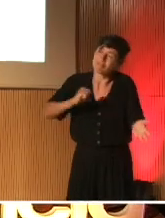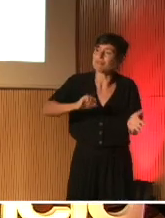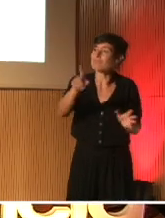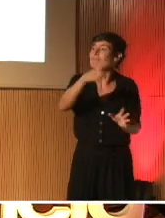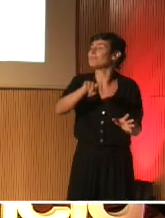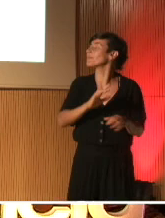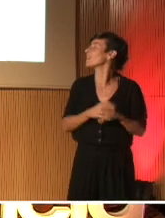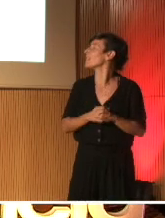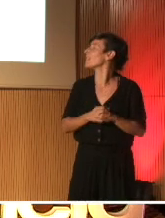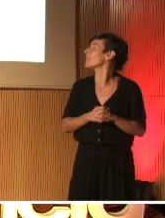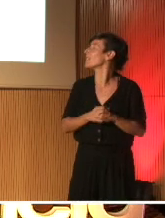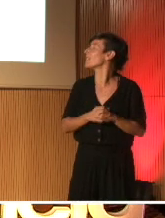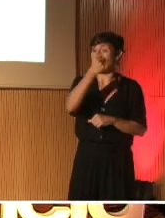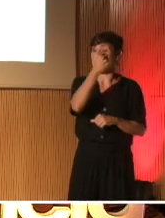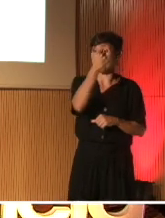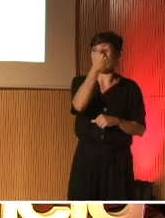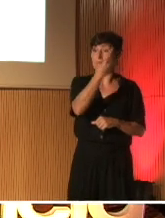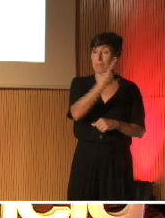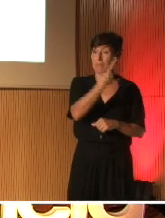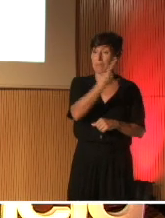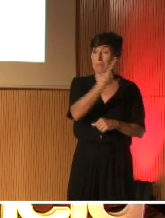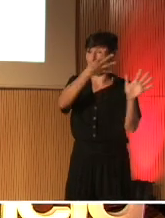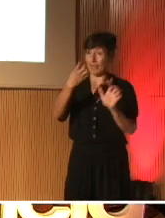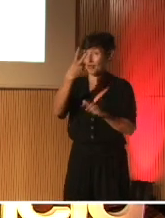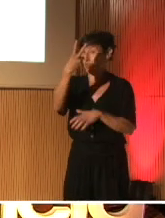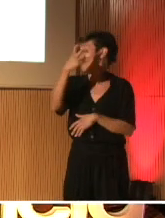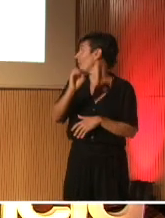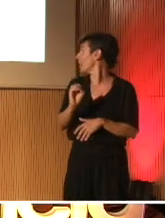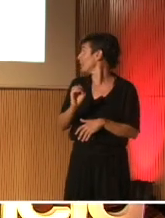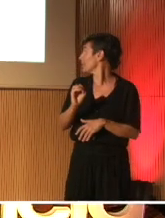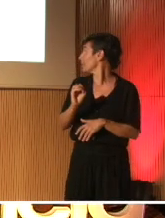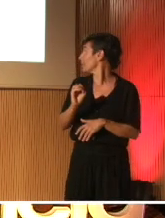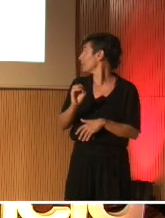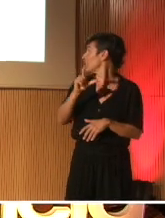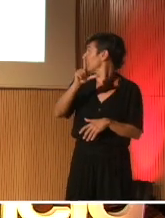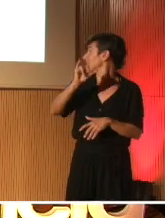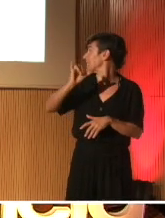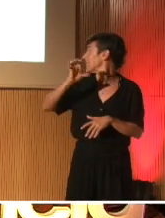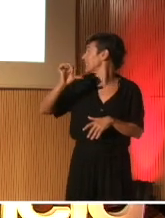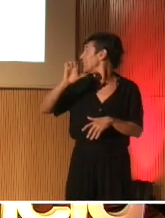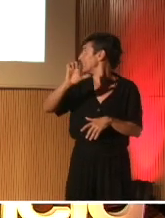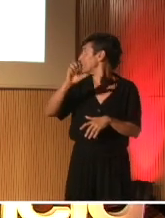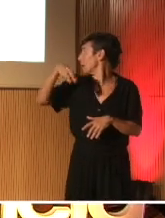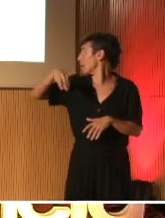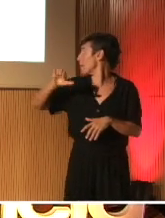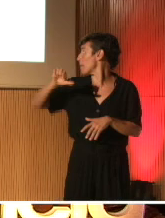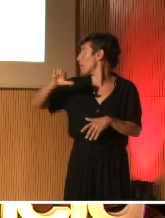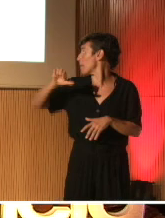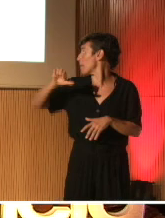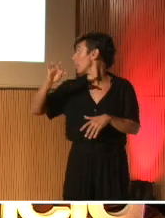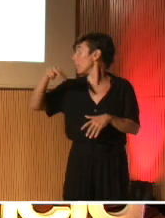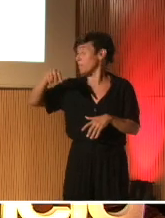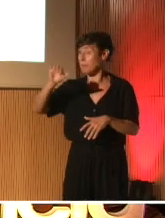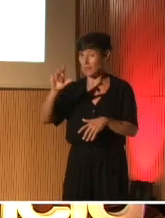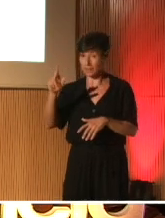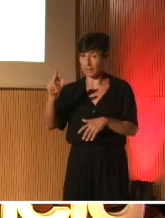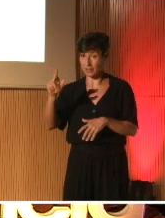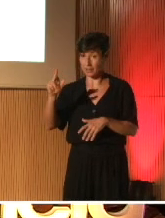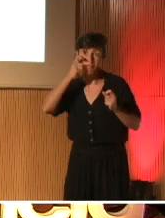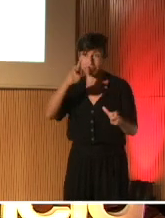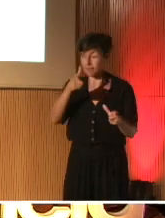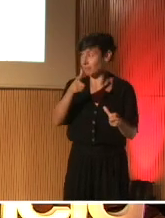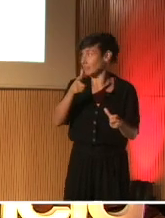en 1920 el is the mind descubre este fenómeno y lo publica 1923